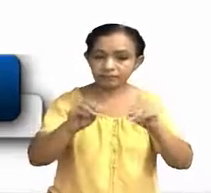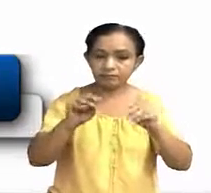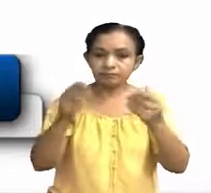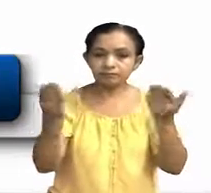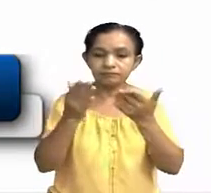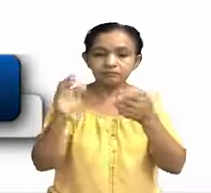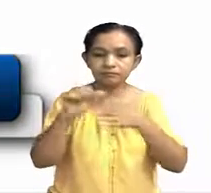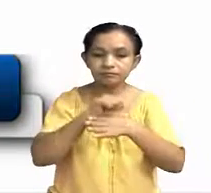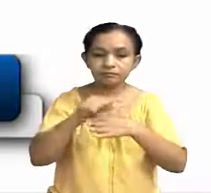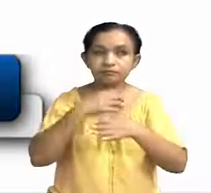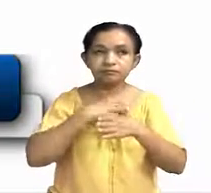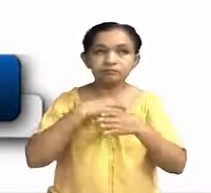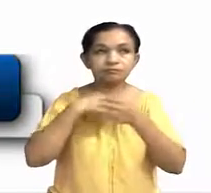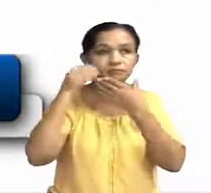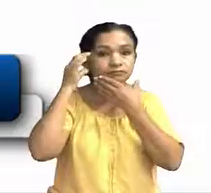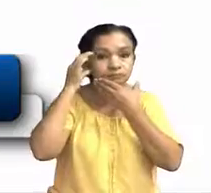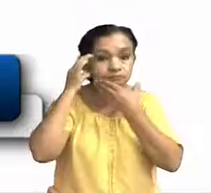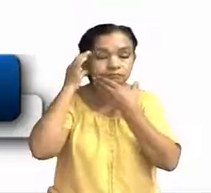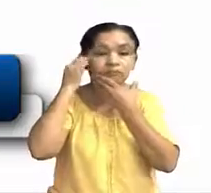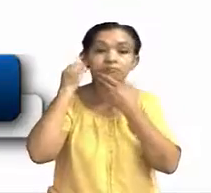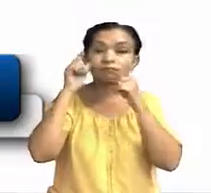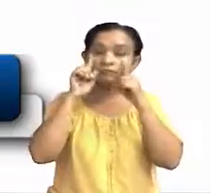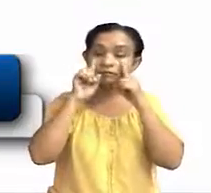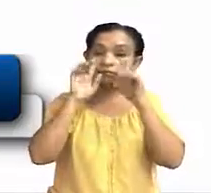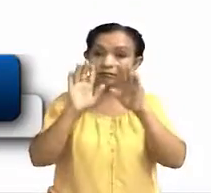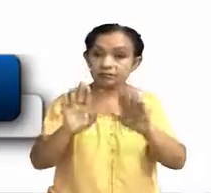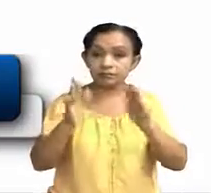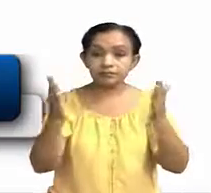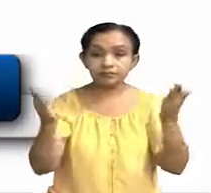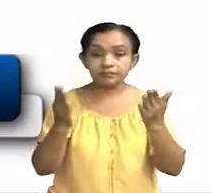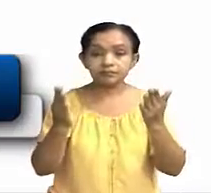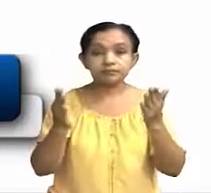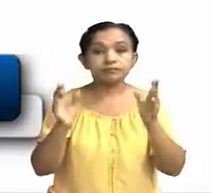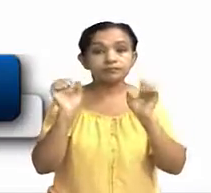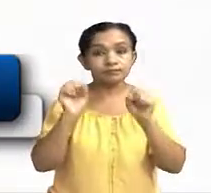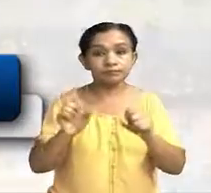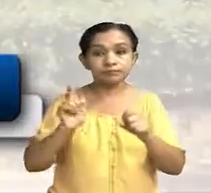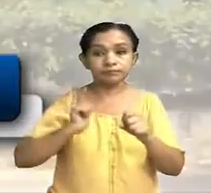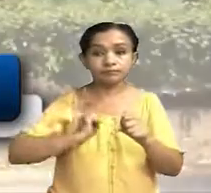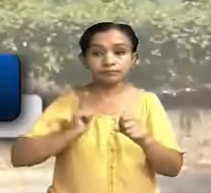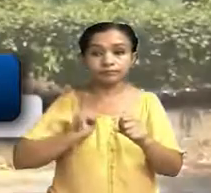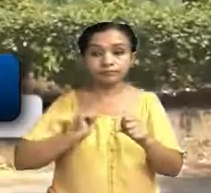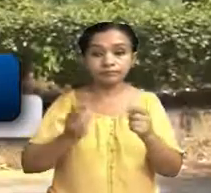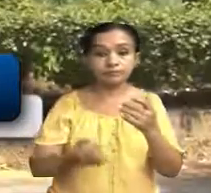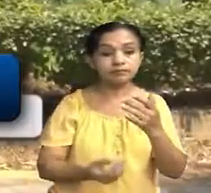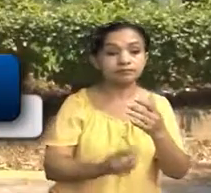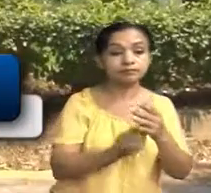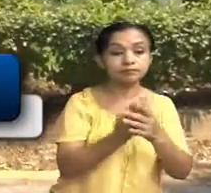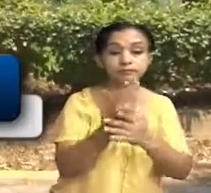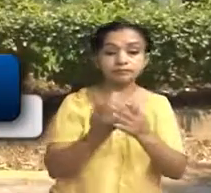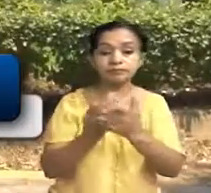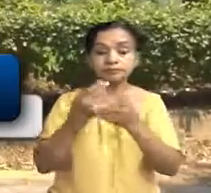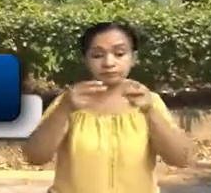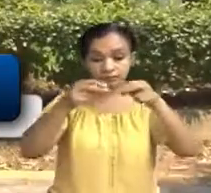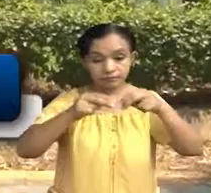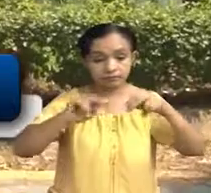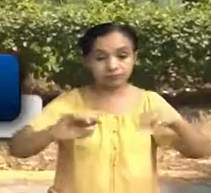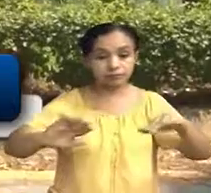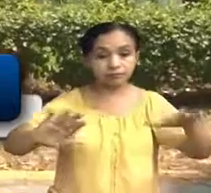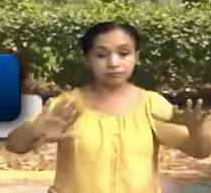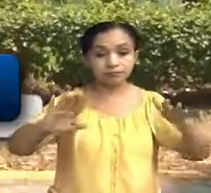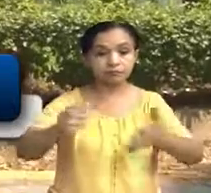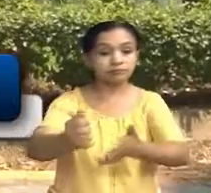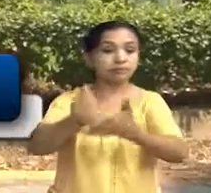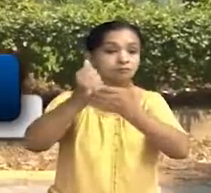los ejercicios, las medidas de prevención que pueden tomar, inclusive plantas naturales que pueden ayudar a